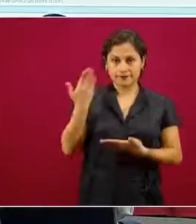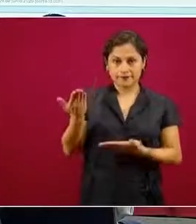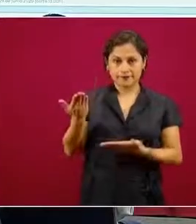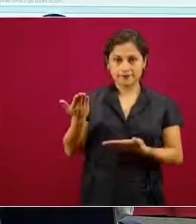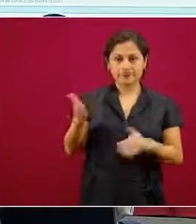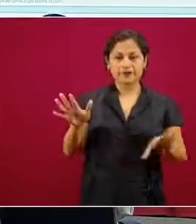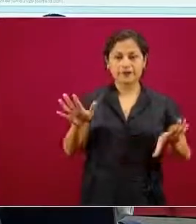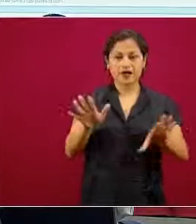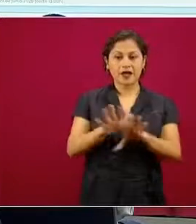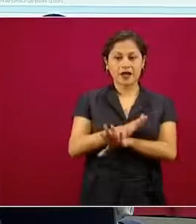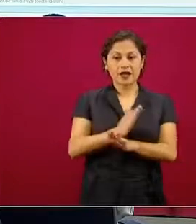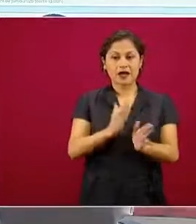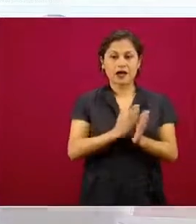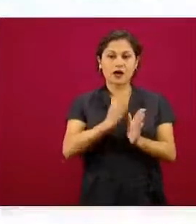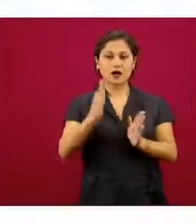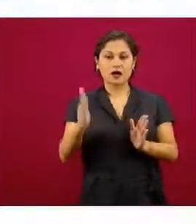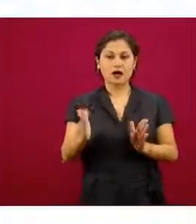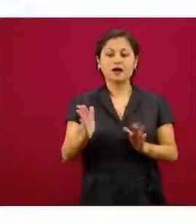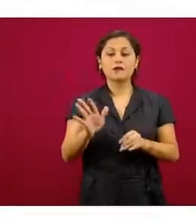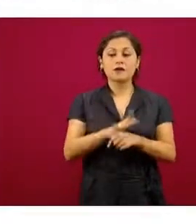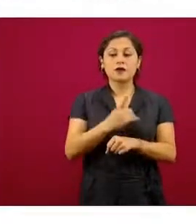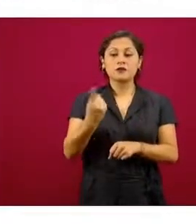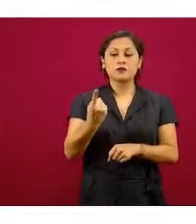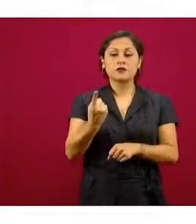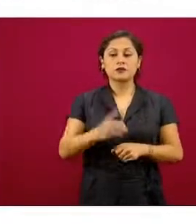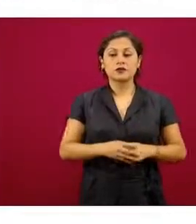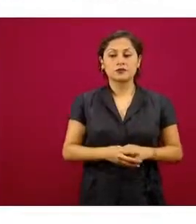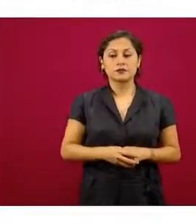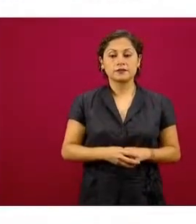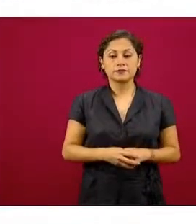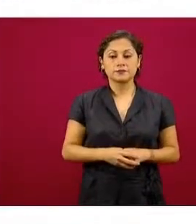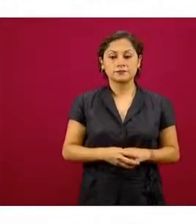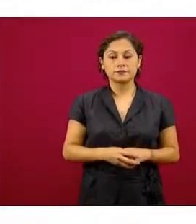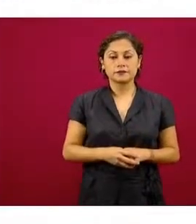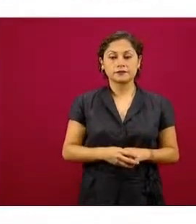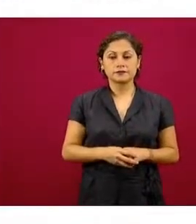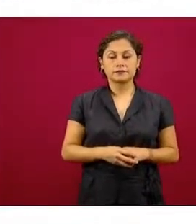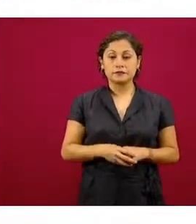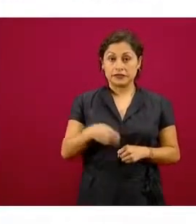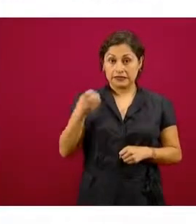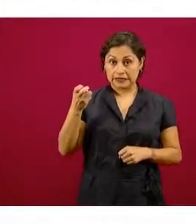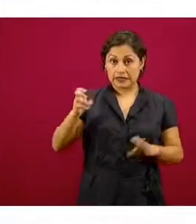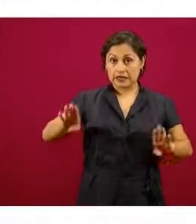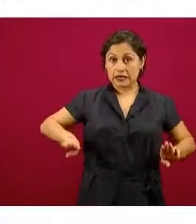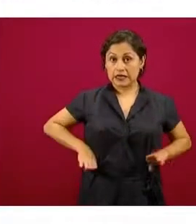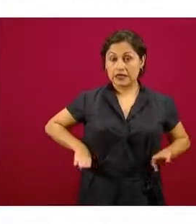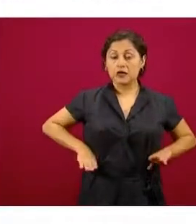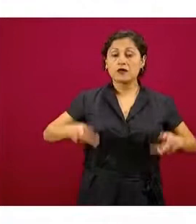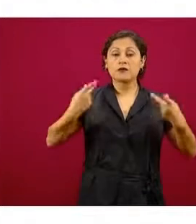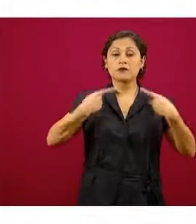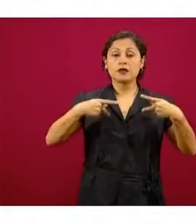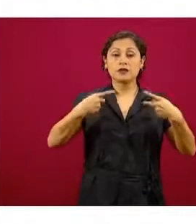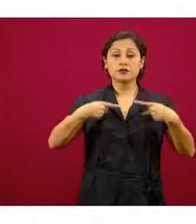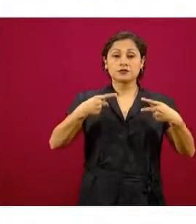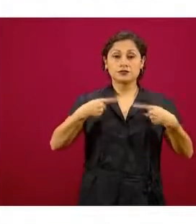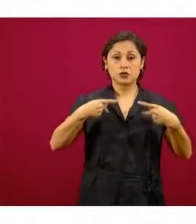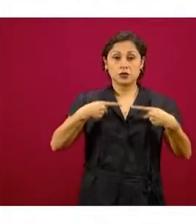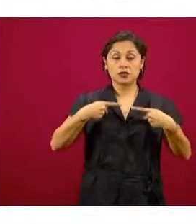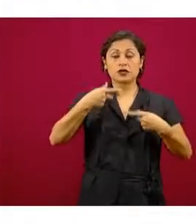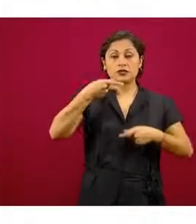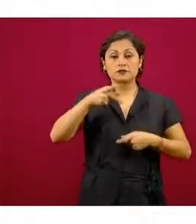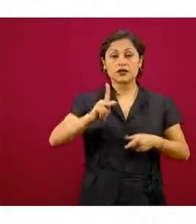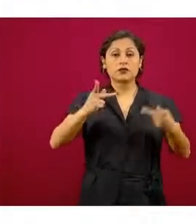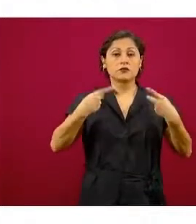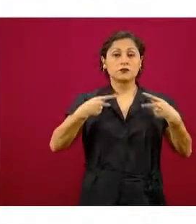la derecha. Esto es porque ahora estamos viendo la distribución de las personas que lamentablemente han perdido la vida a consecuencia